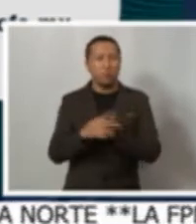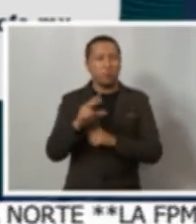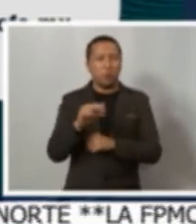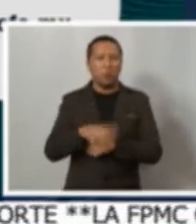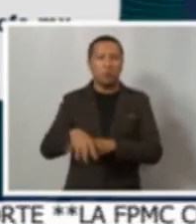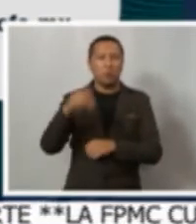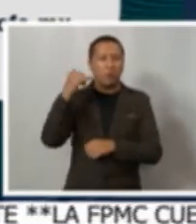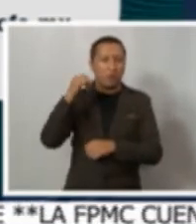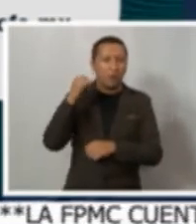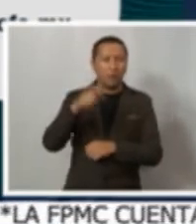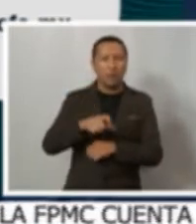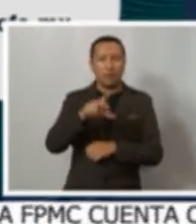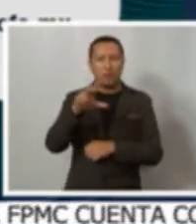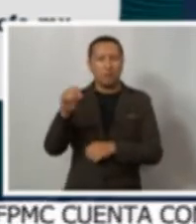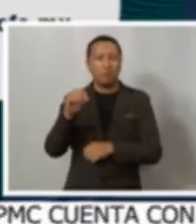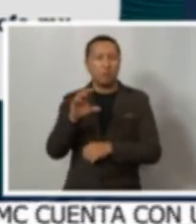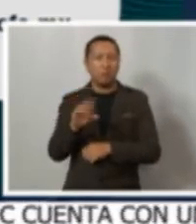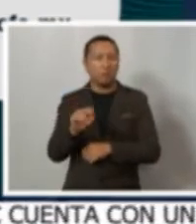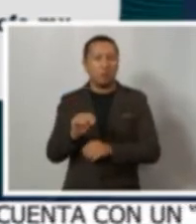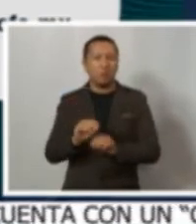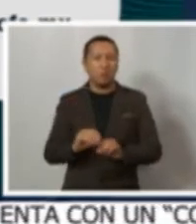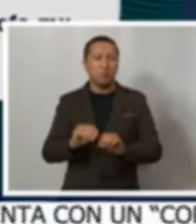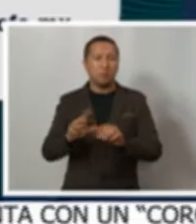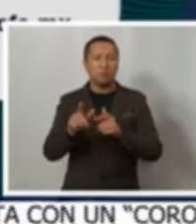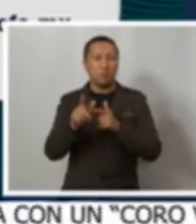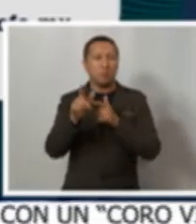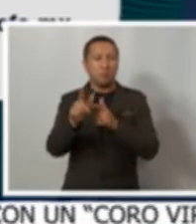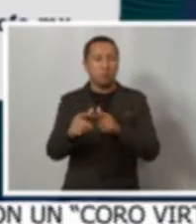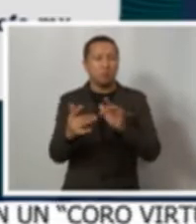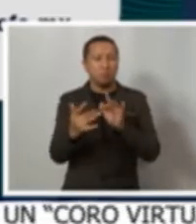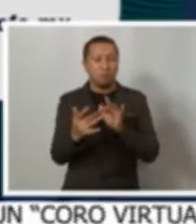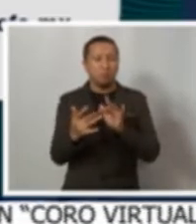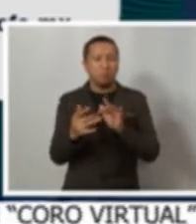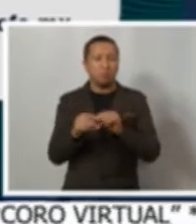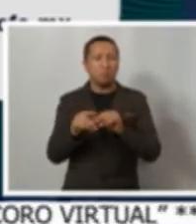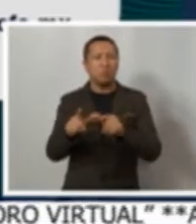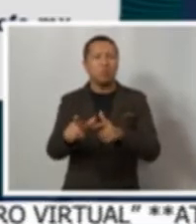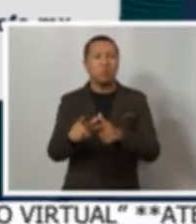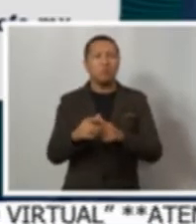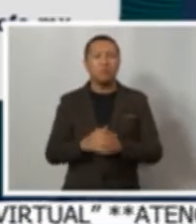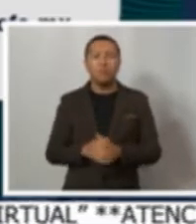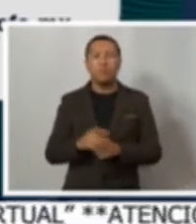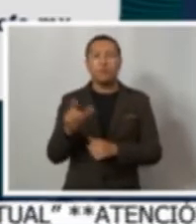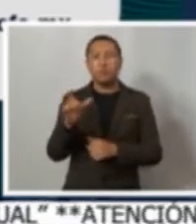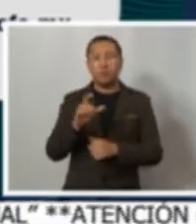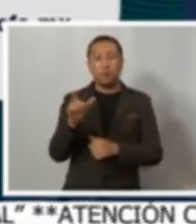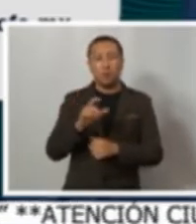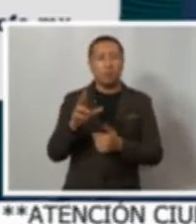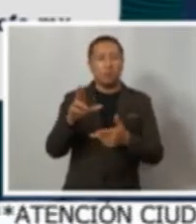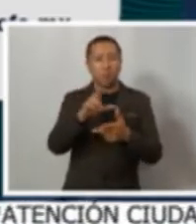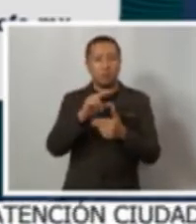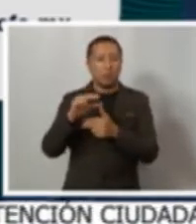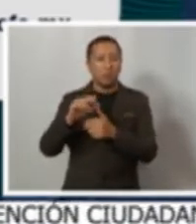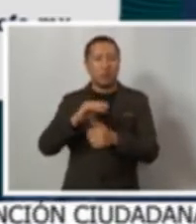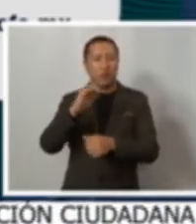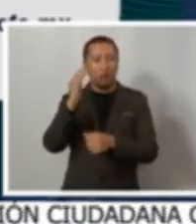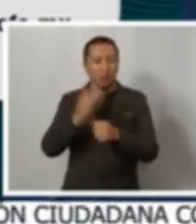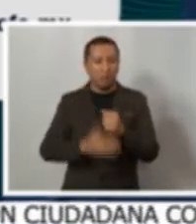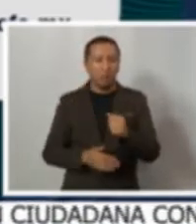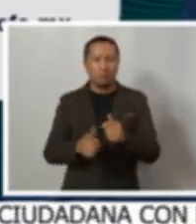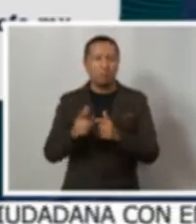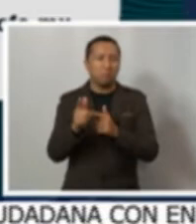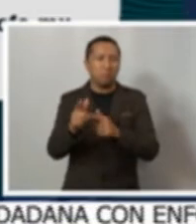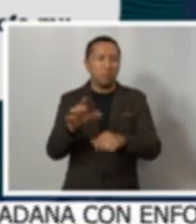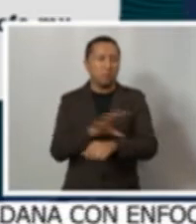Yucatán y Quintana Roo por el tema de Delta. No lo hará una vez pasada la contingencia, por lo que calificó de falso cualquier